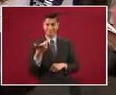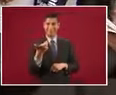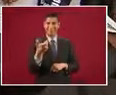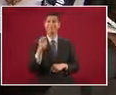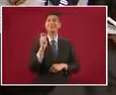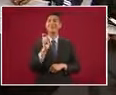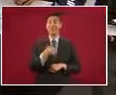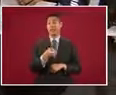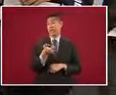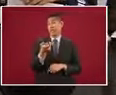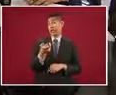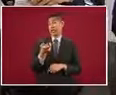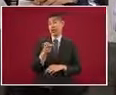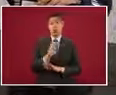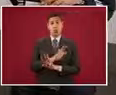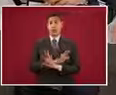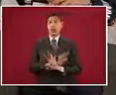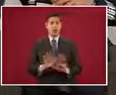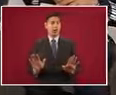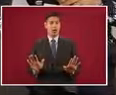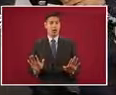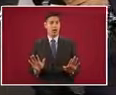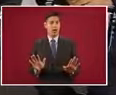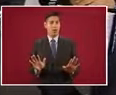ya es